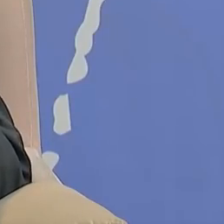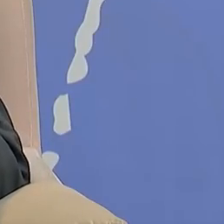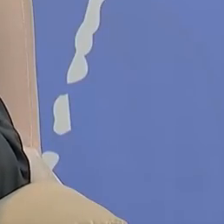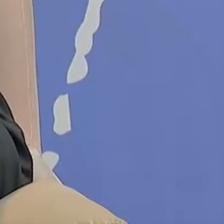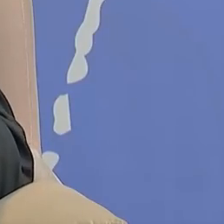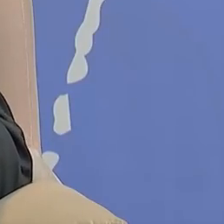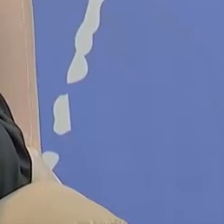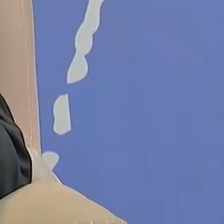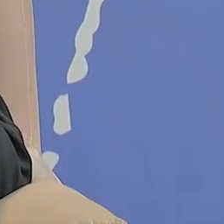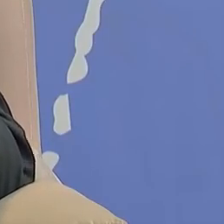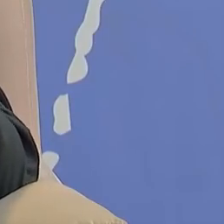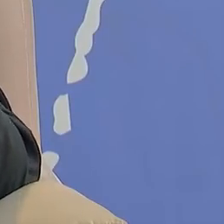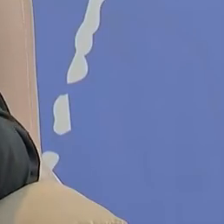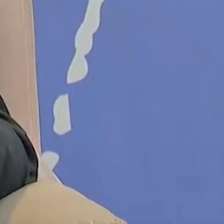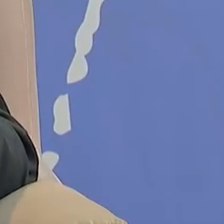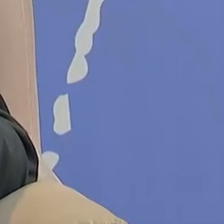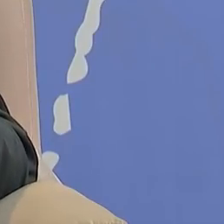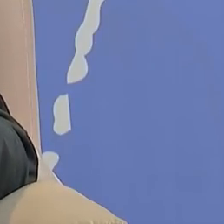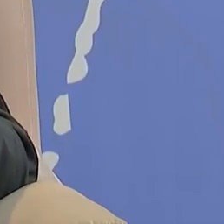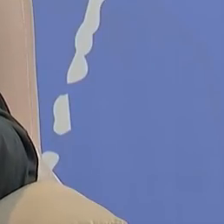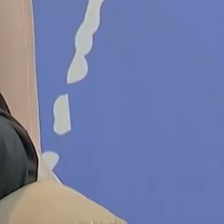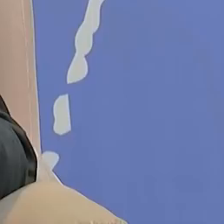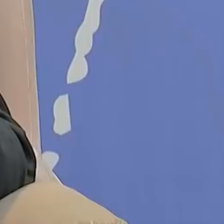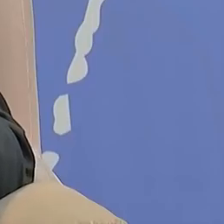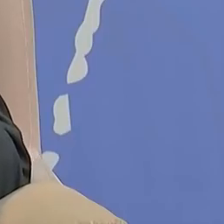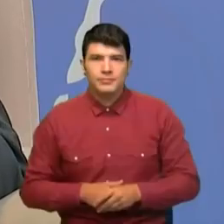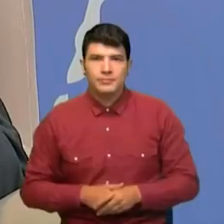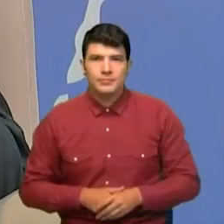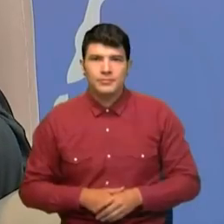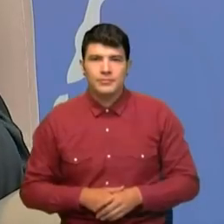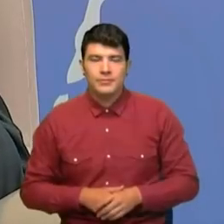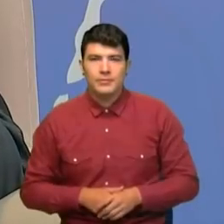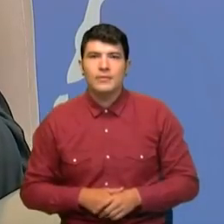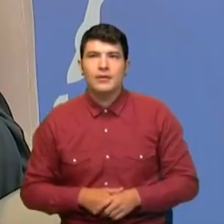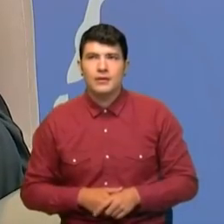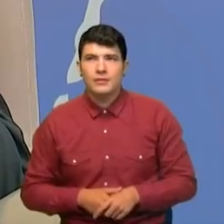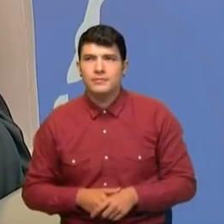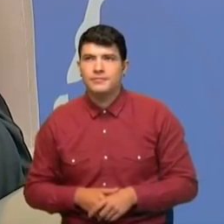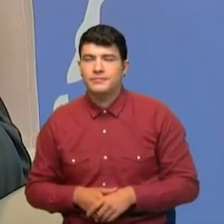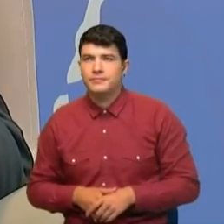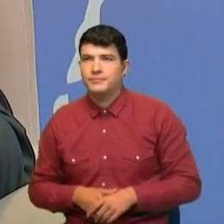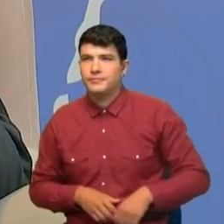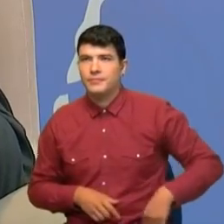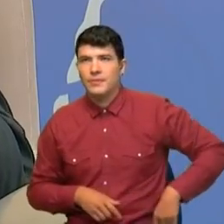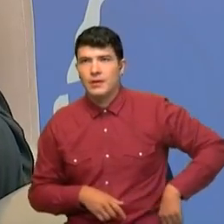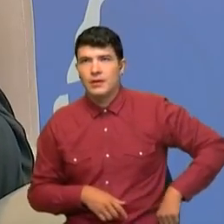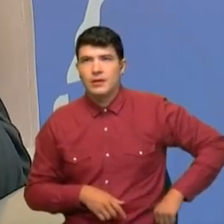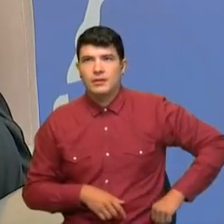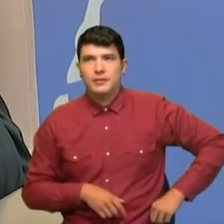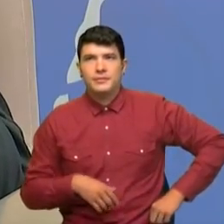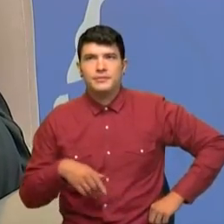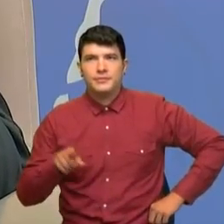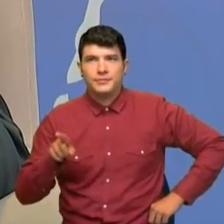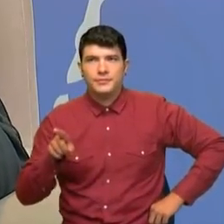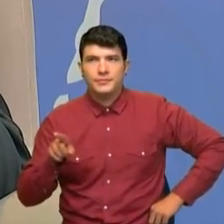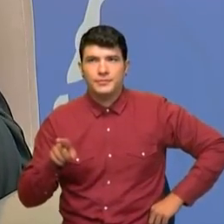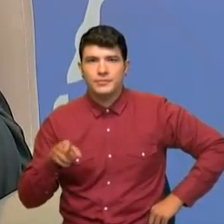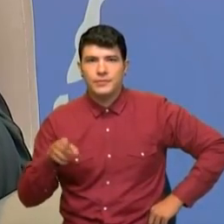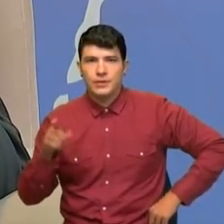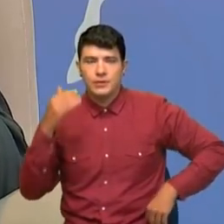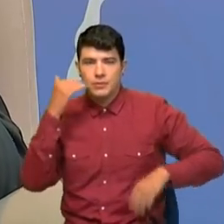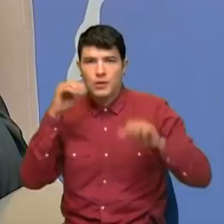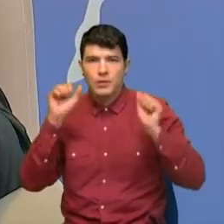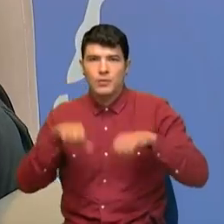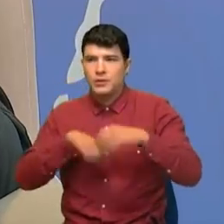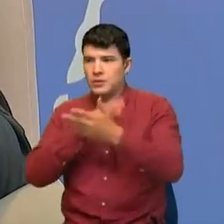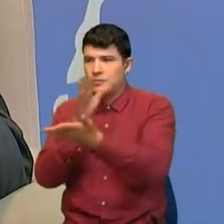a una notaría para que se haga o mediante escritura pública o mediante acta de conciliación, y ahí declaren la unión marital de hecho para que